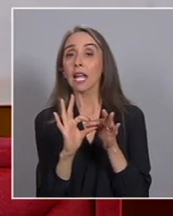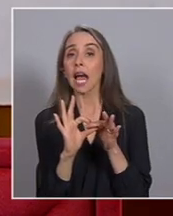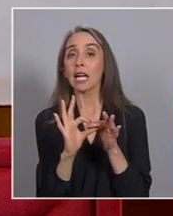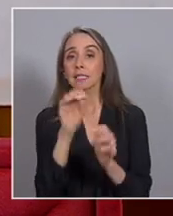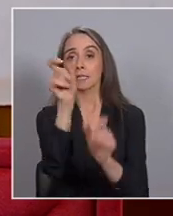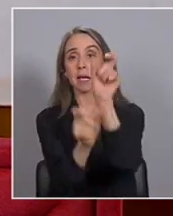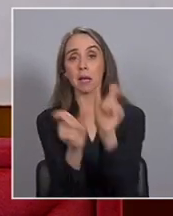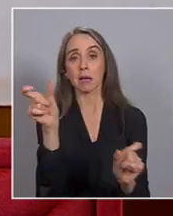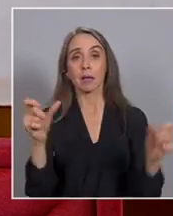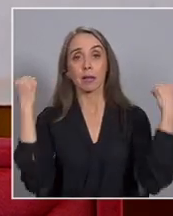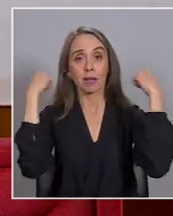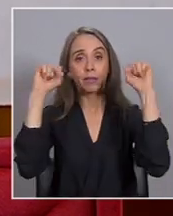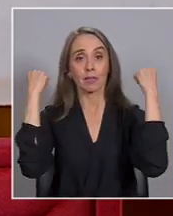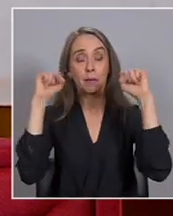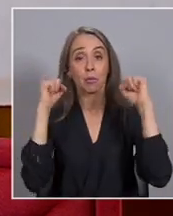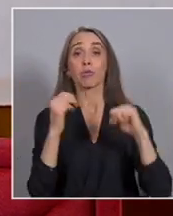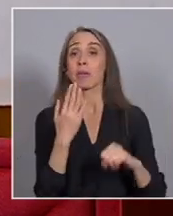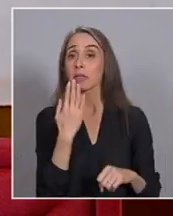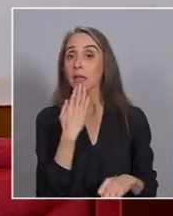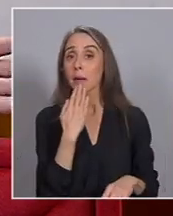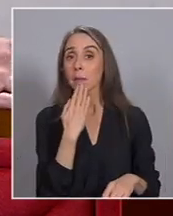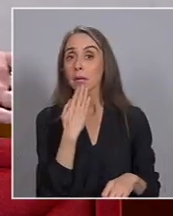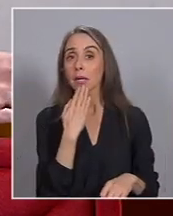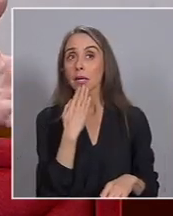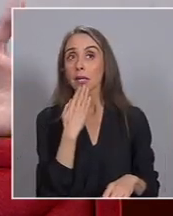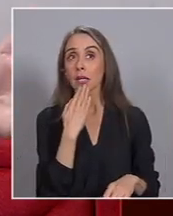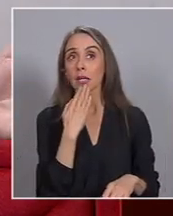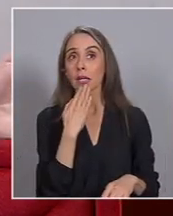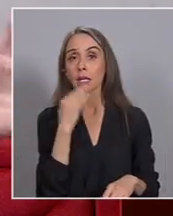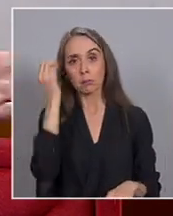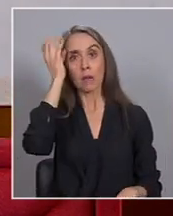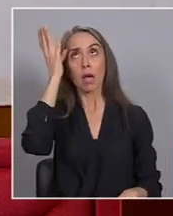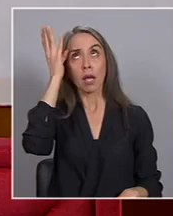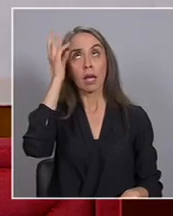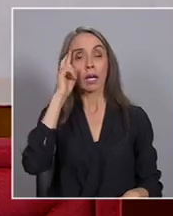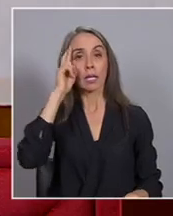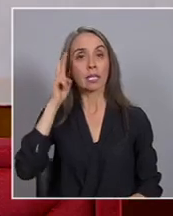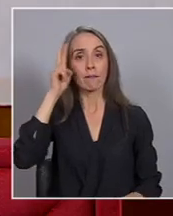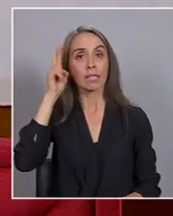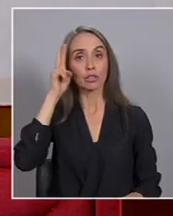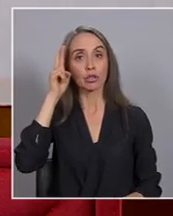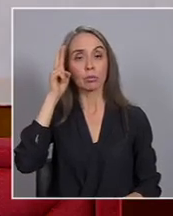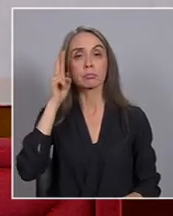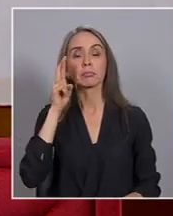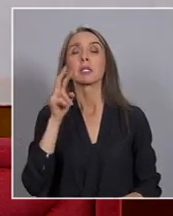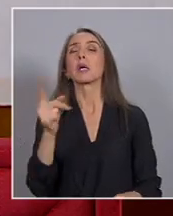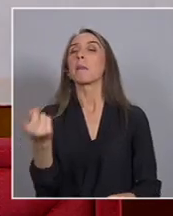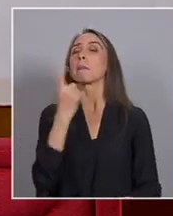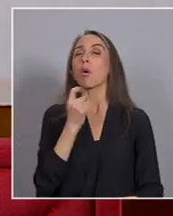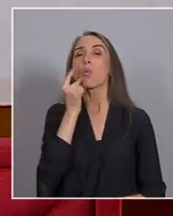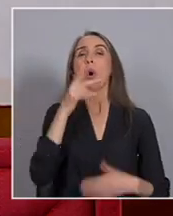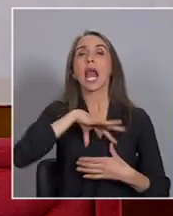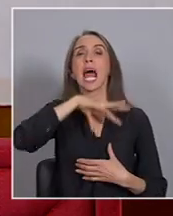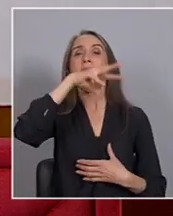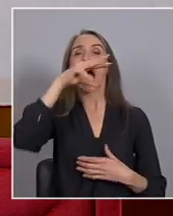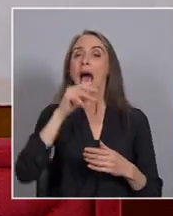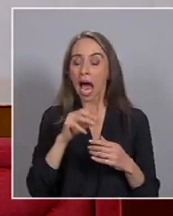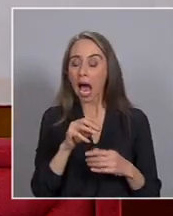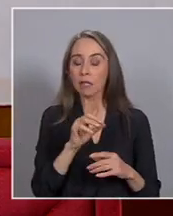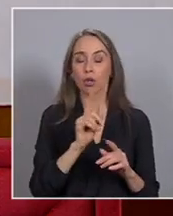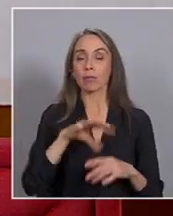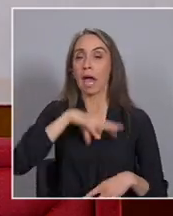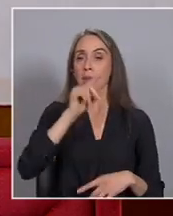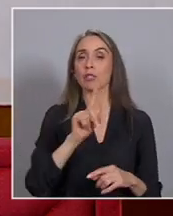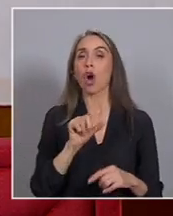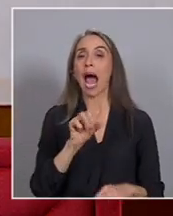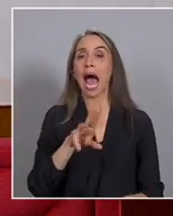a ellos, también se nos viene inmediatamente otra reflexión. Si nos preguntan cuál es el arma más letal contra la